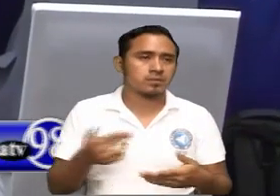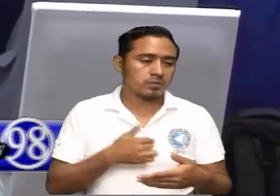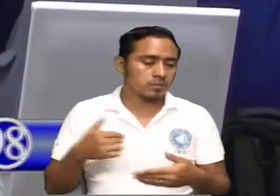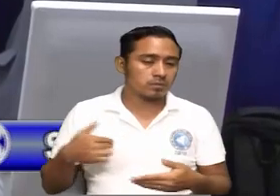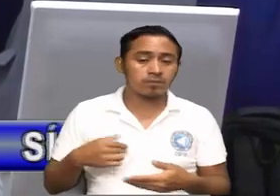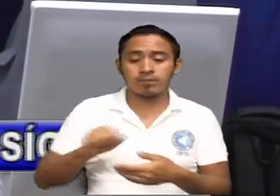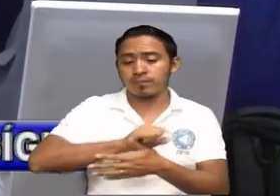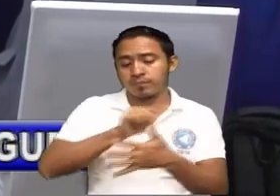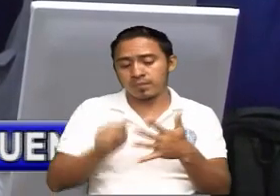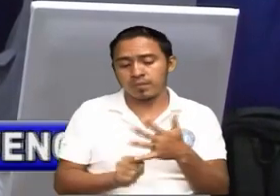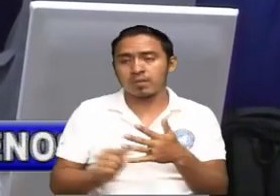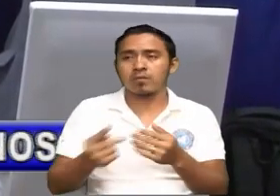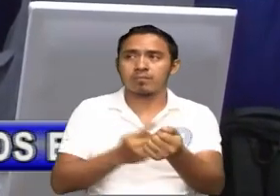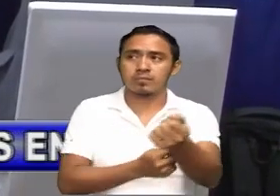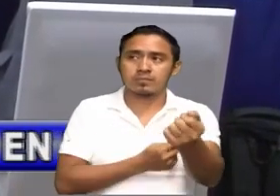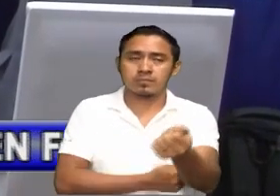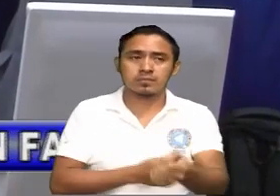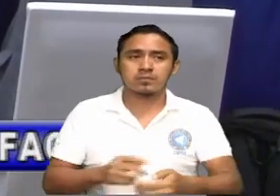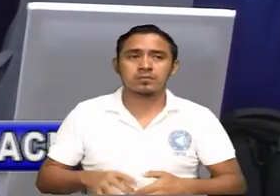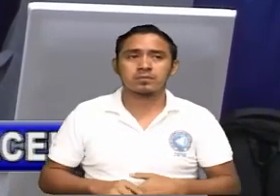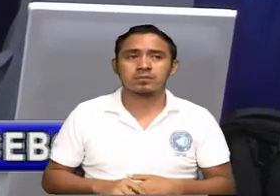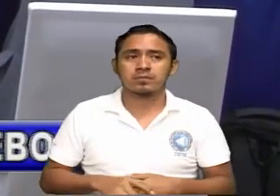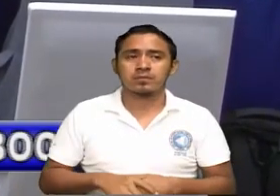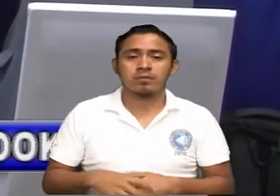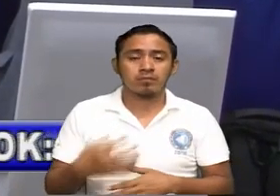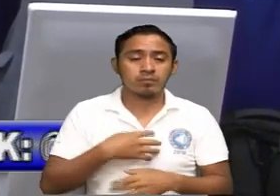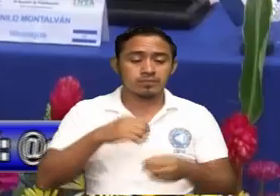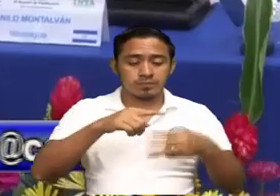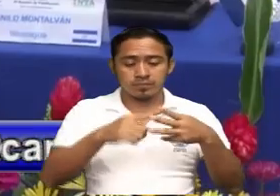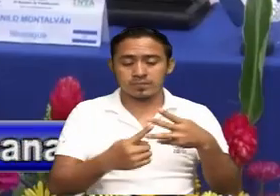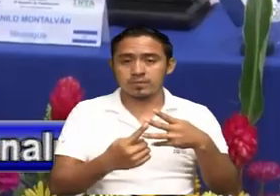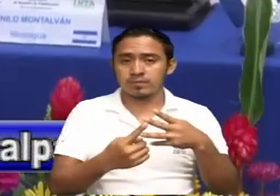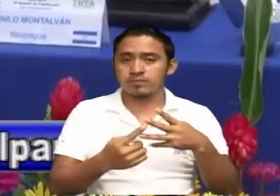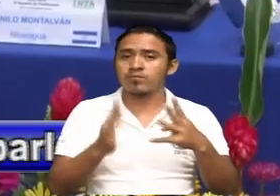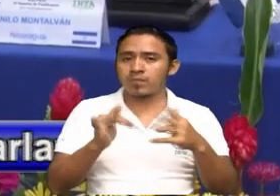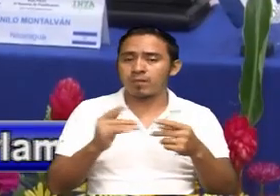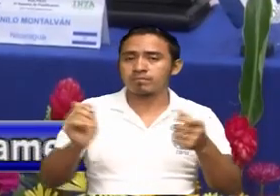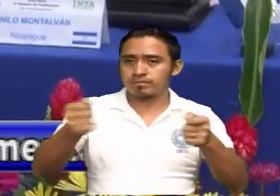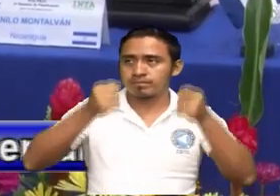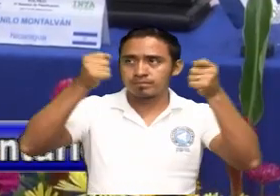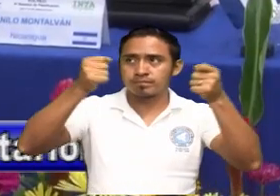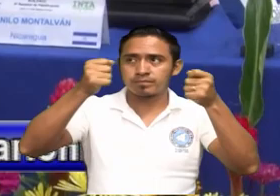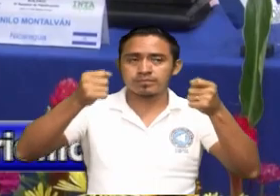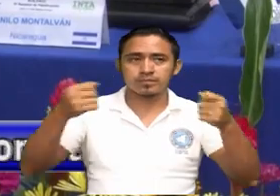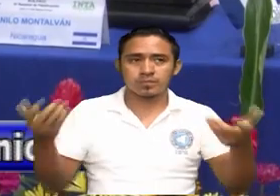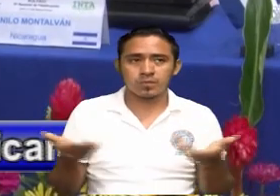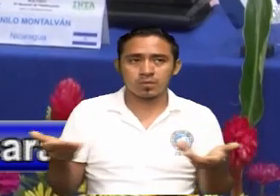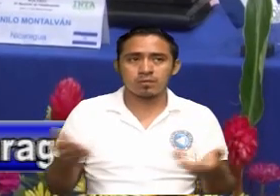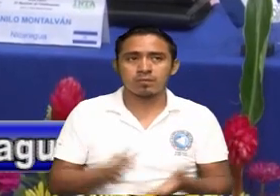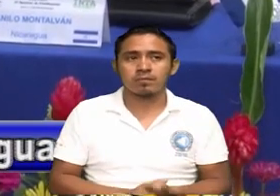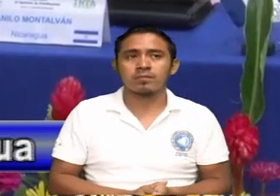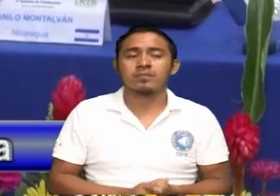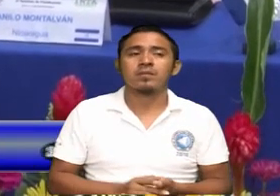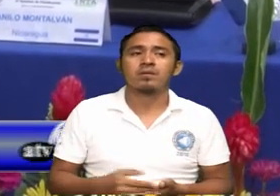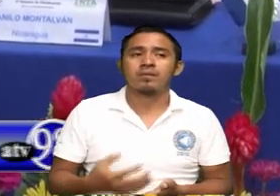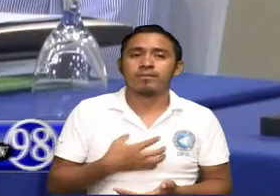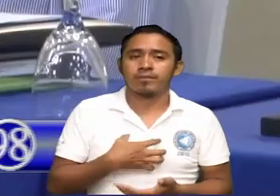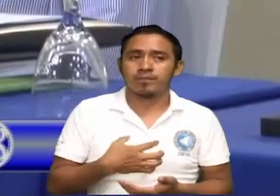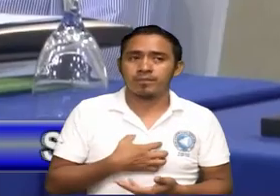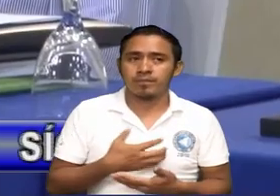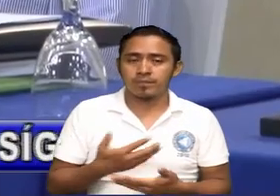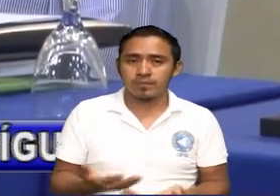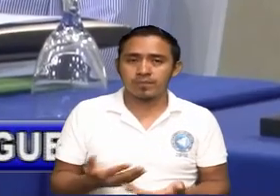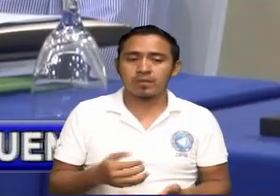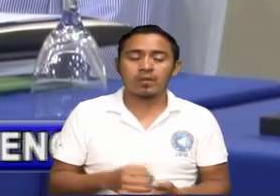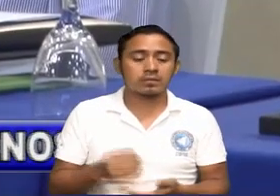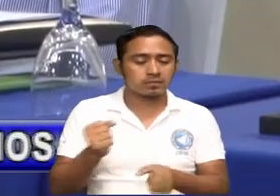5 proyectos que llevamos prácticamente. 3 de ellos fueron premiados por su ejecución, por su buen resultado, por su